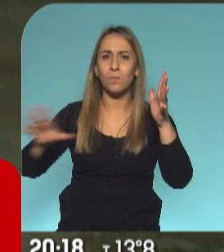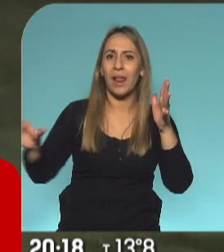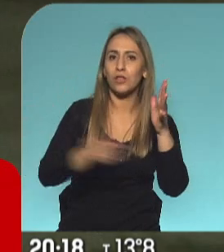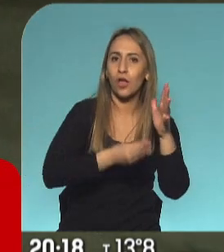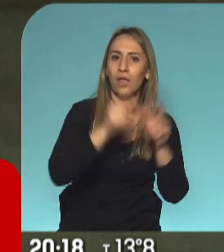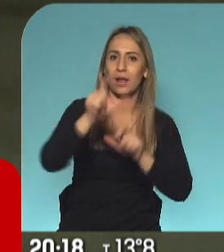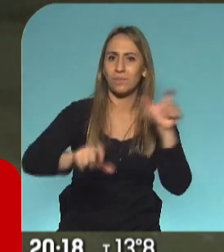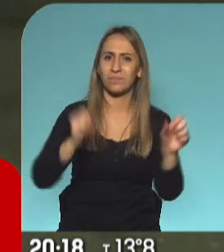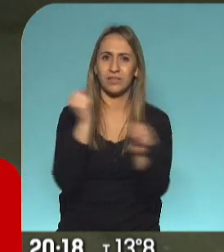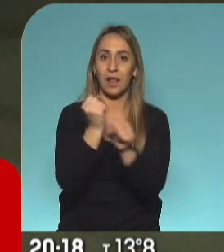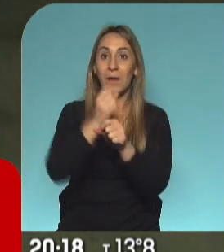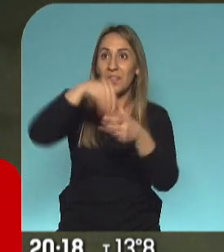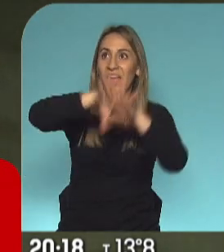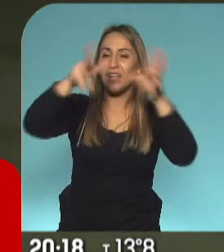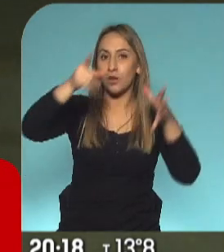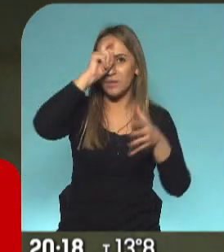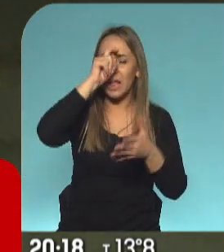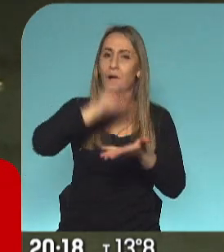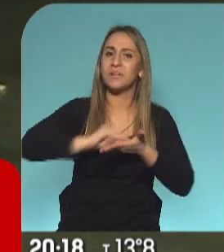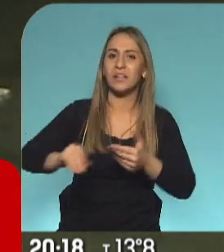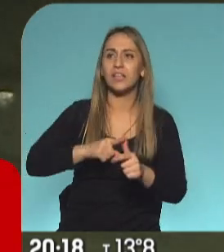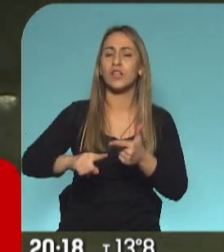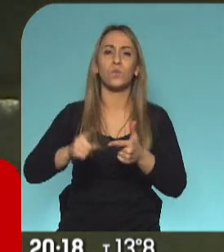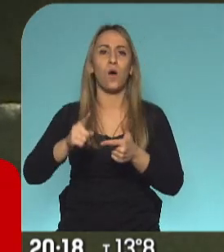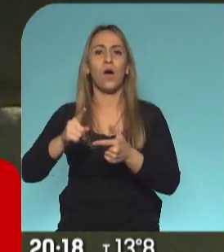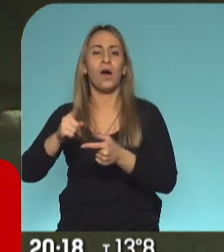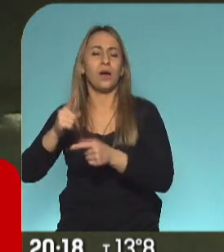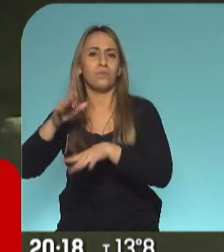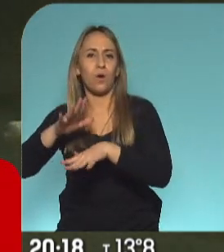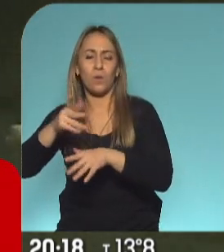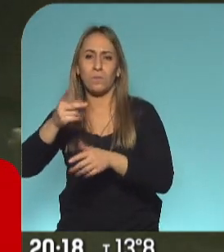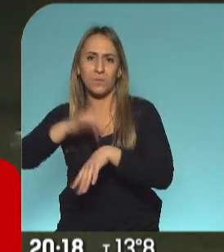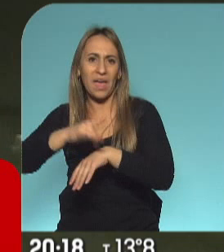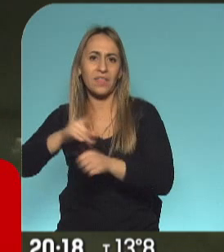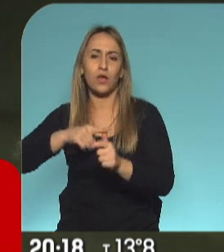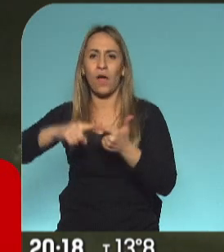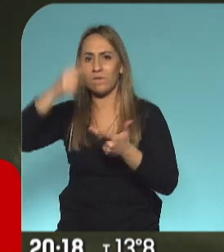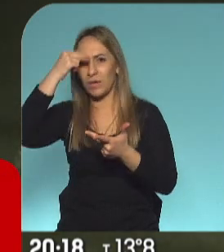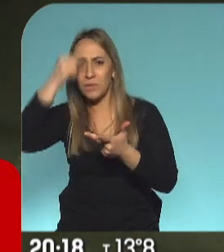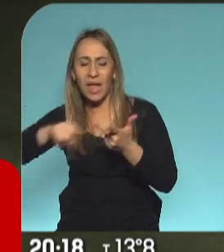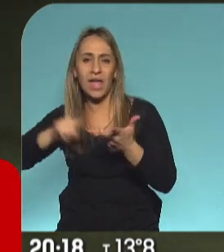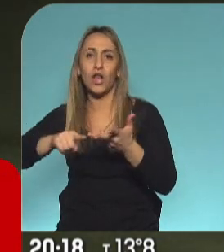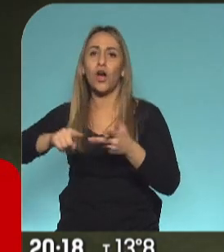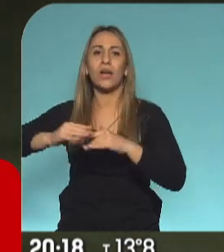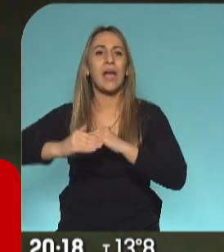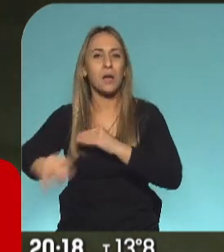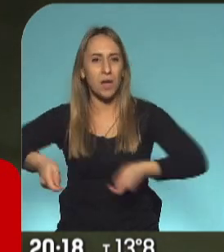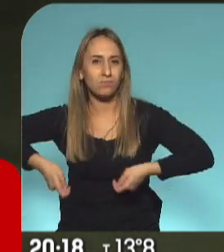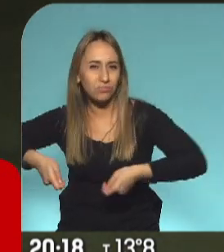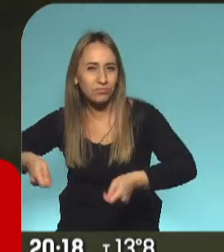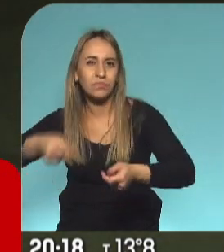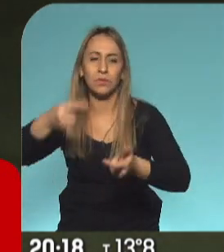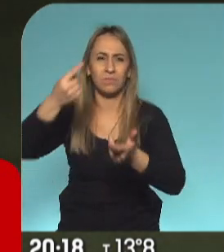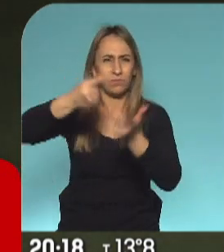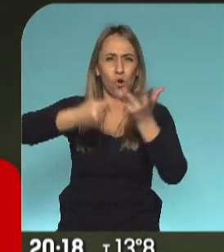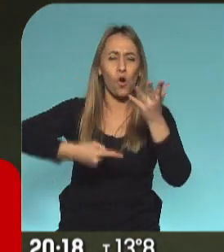salud, camilleros, administrativos, instrumentistas, médicos, enfermeros. Son muchísimos trabajadores